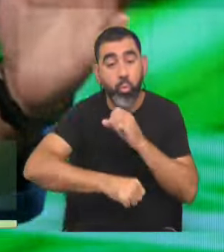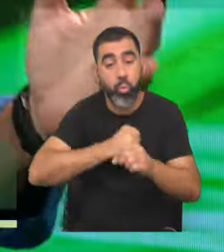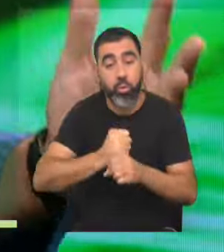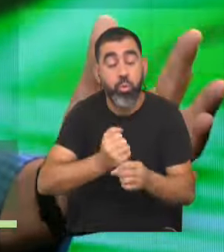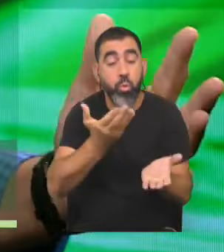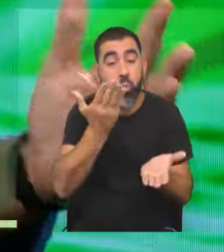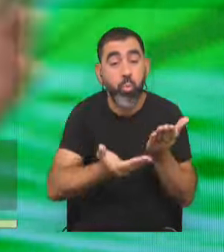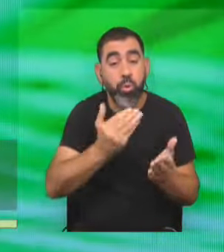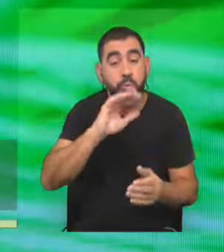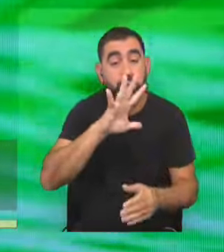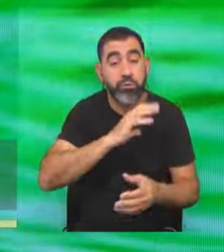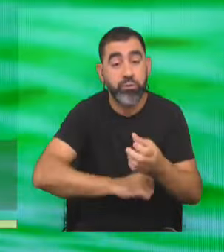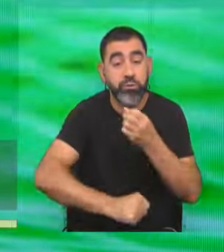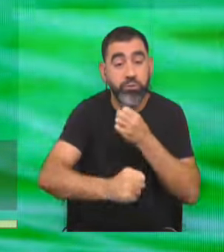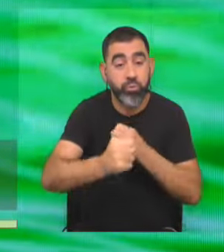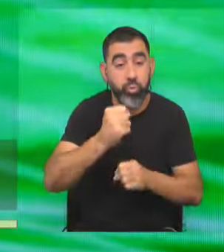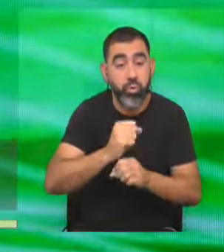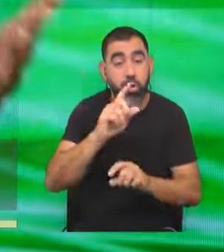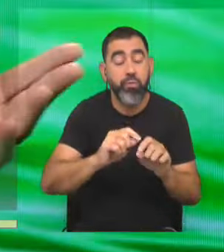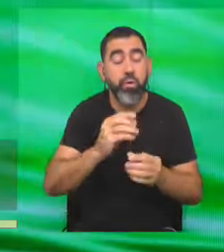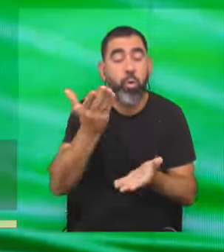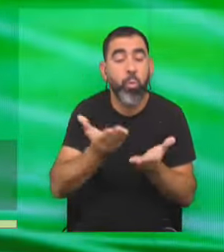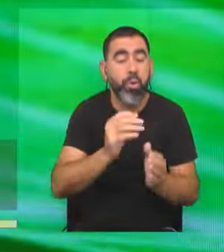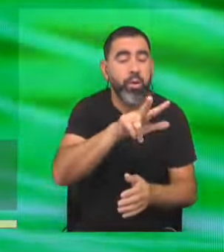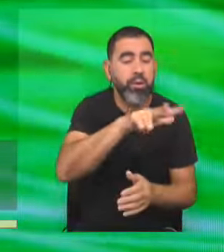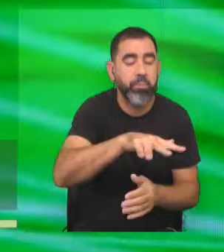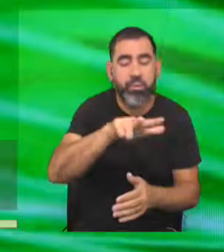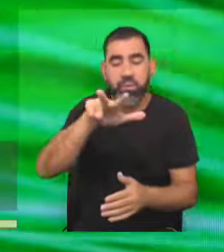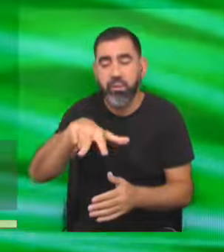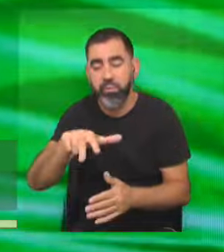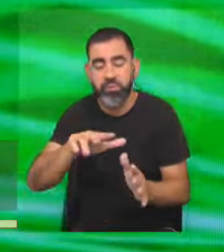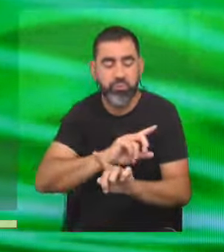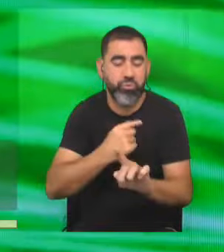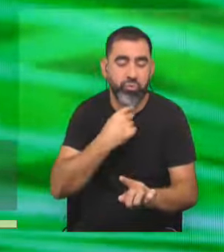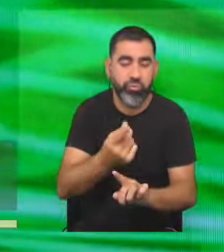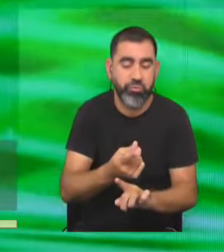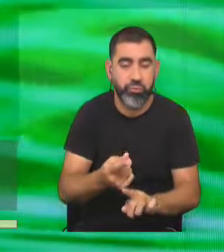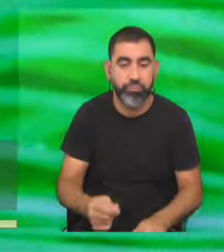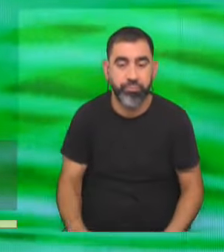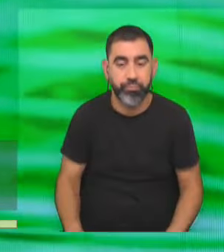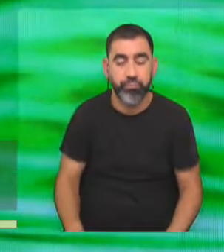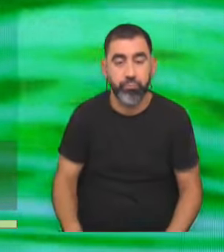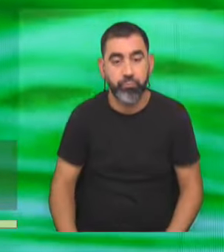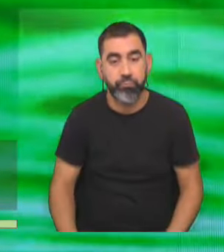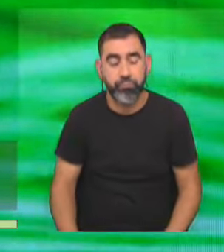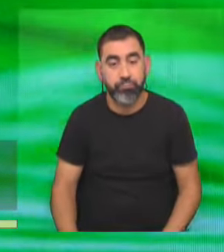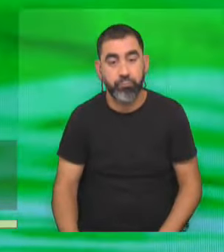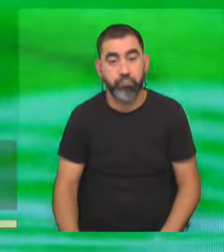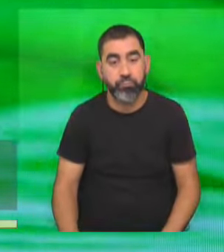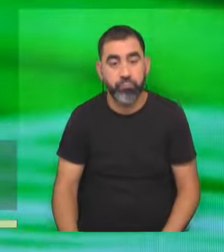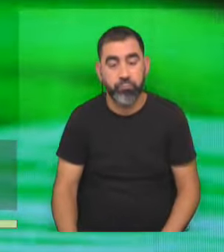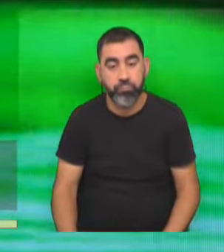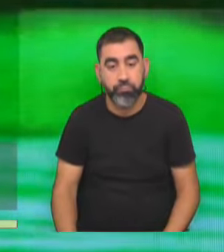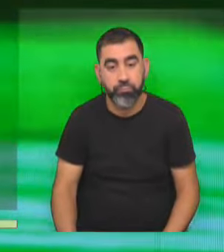comparo con los otros 5 años muchas veces se compara un trimestre con otro trimestre un semestre con otro semestre y realmente no permite eh evaluar